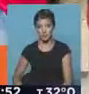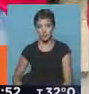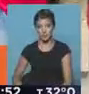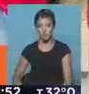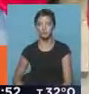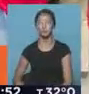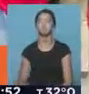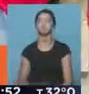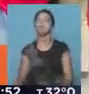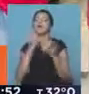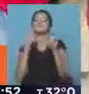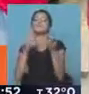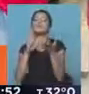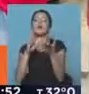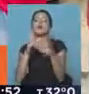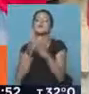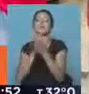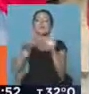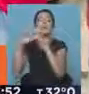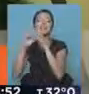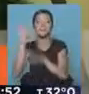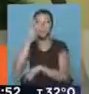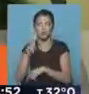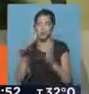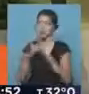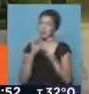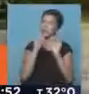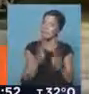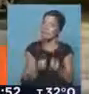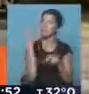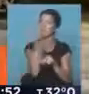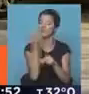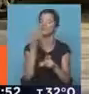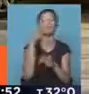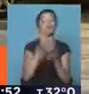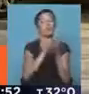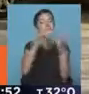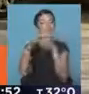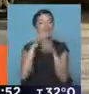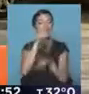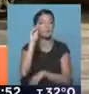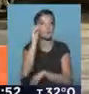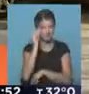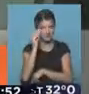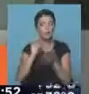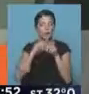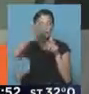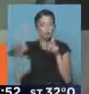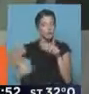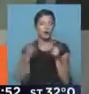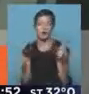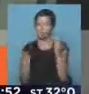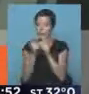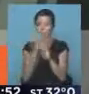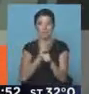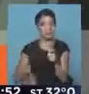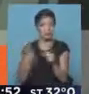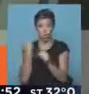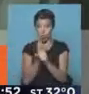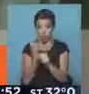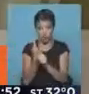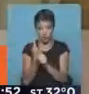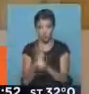venezuela pero no es cierto la crisis institucional en brasil también dilatoria hay que reconocer eso que lo reconozcan lo que sí